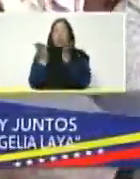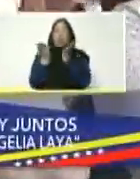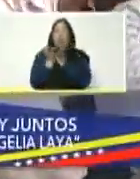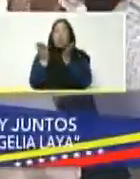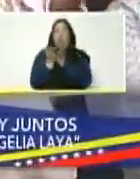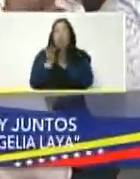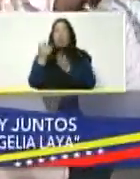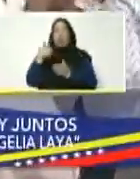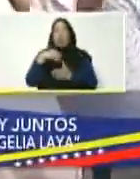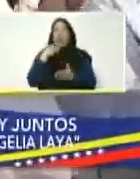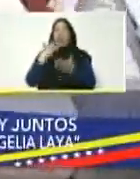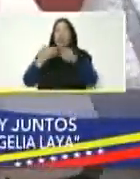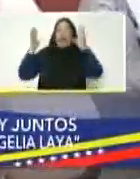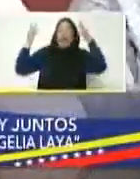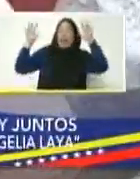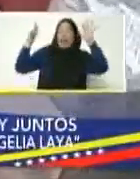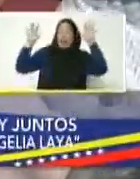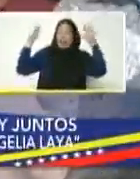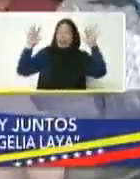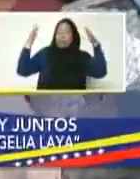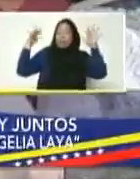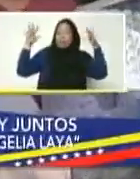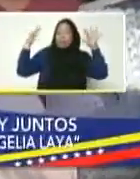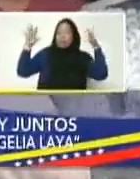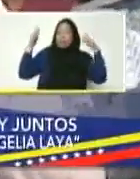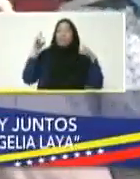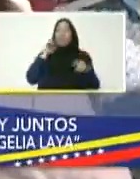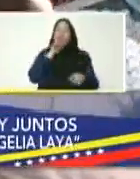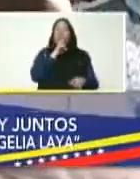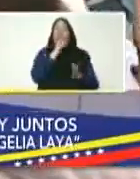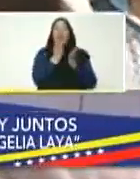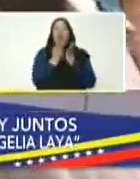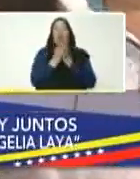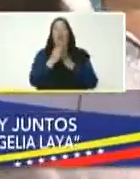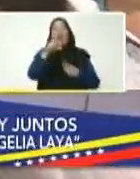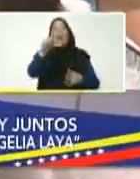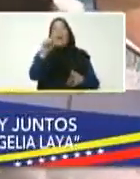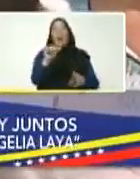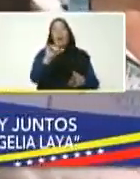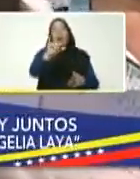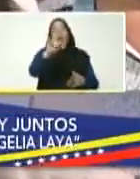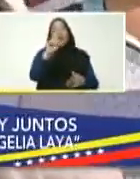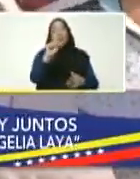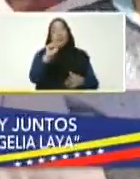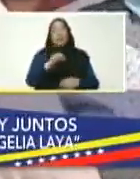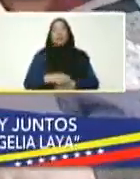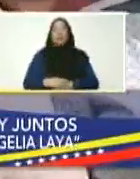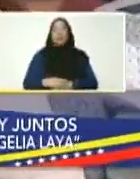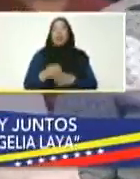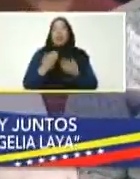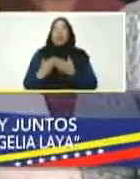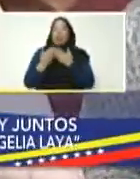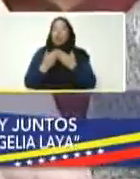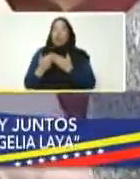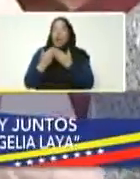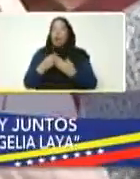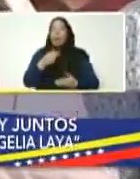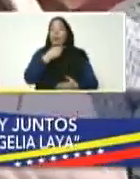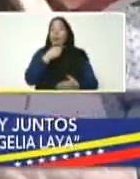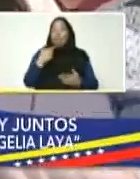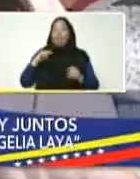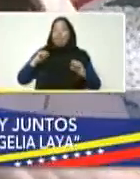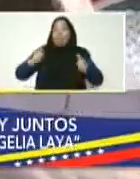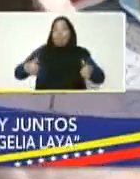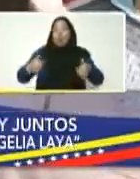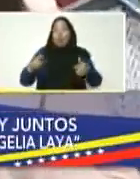educativa nacional Argelia Laya, y donde todos los estudiantes están deseosos de que comiencen las